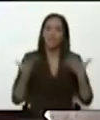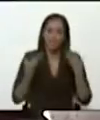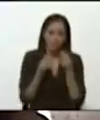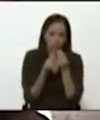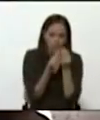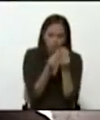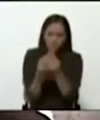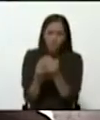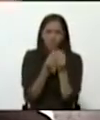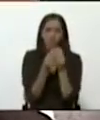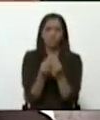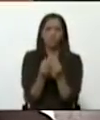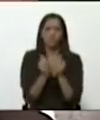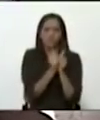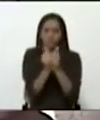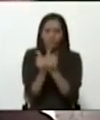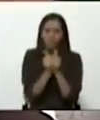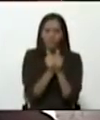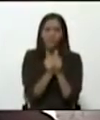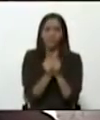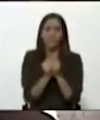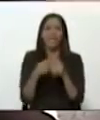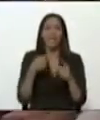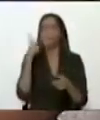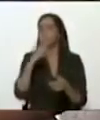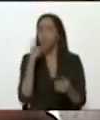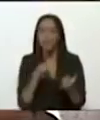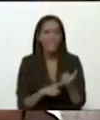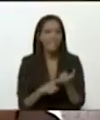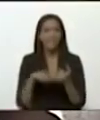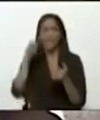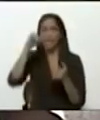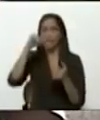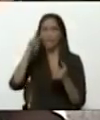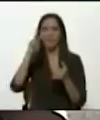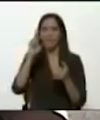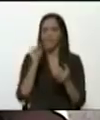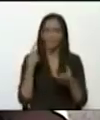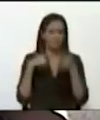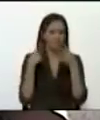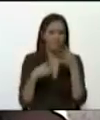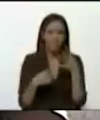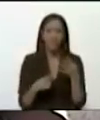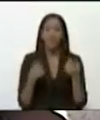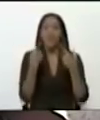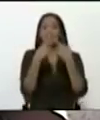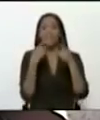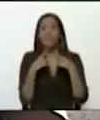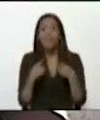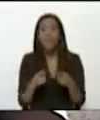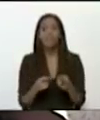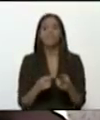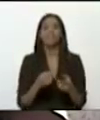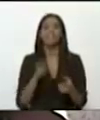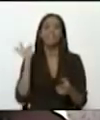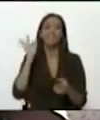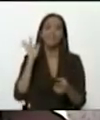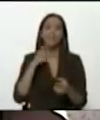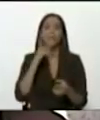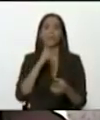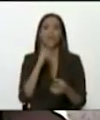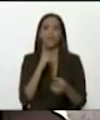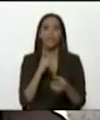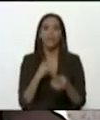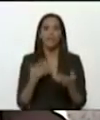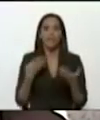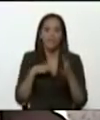acompañaron, valga la redundancia, en el ámbito político, en el MBR, etcétera, etcétera, o en diversas expresiones de la política en